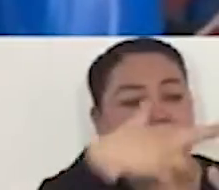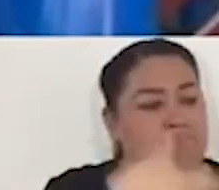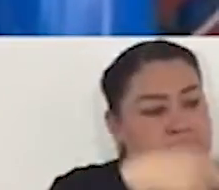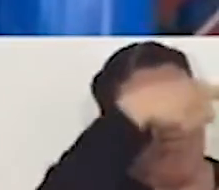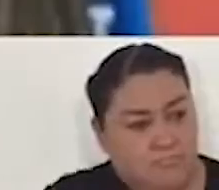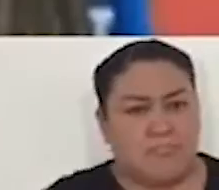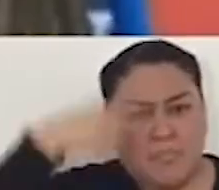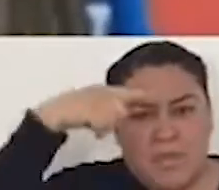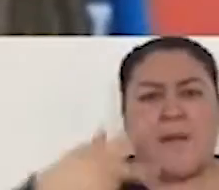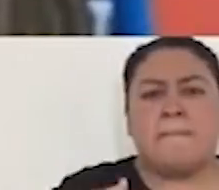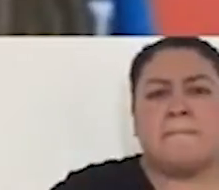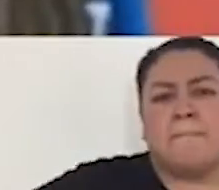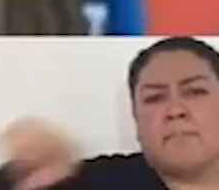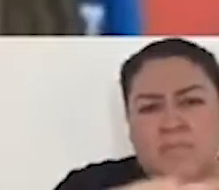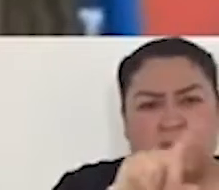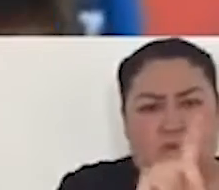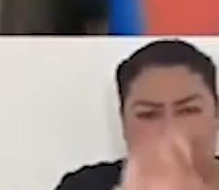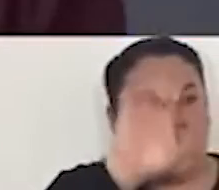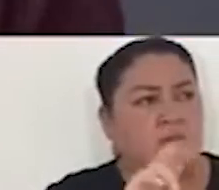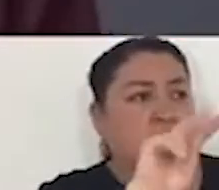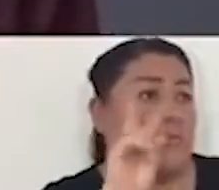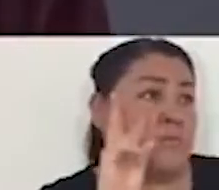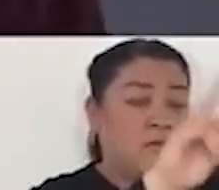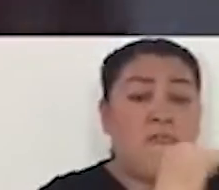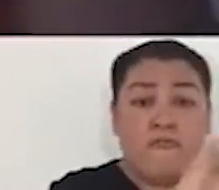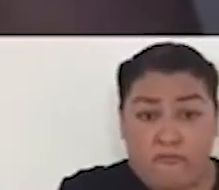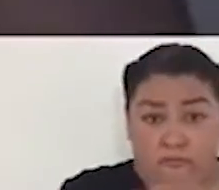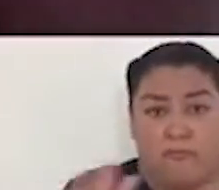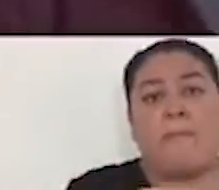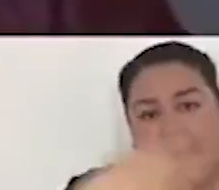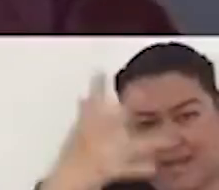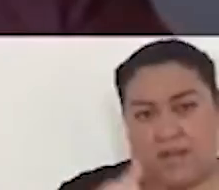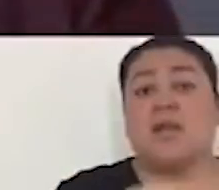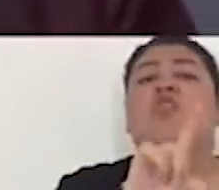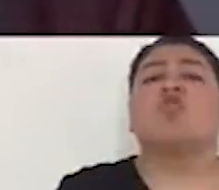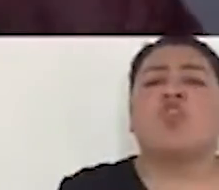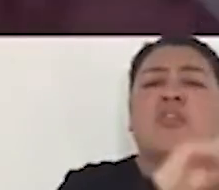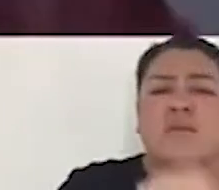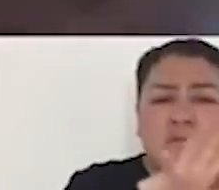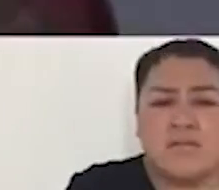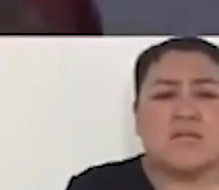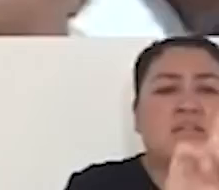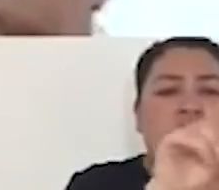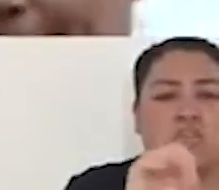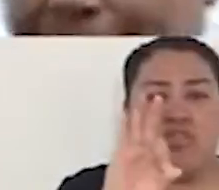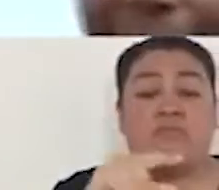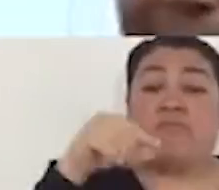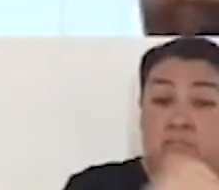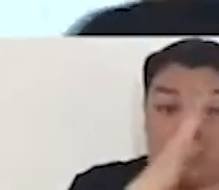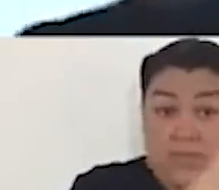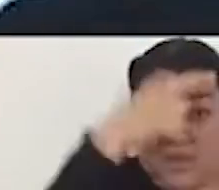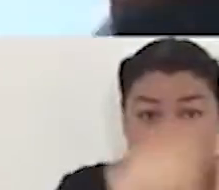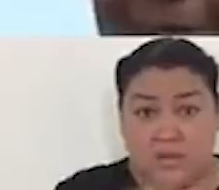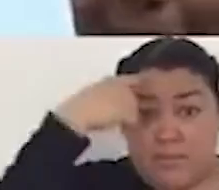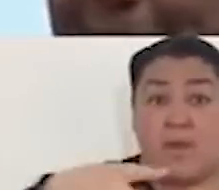subraya que en los últimos años sí se ha visto un gran cambio en el tema de la inclusión de personas con este tipo de discapacidad, pues ya se ven películas con